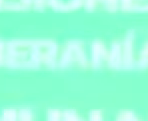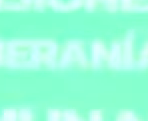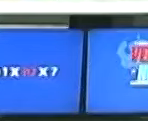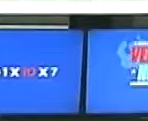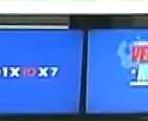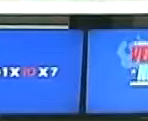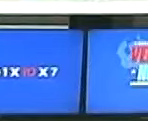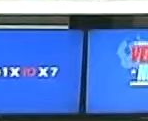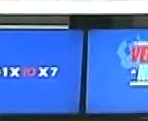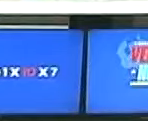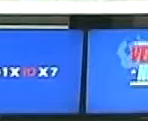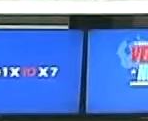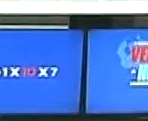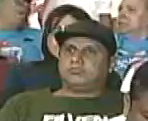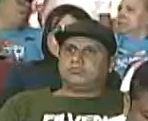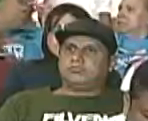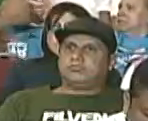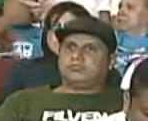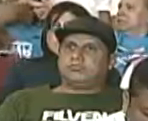actividad.